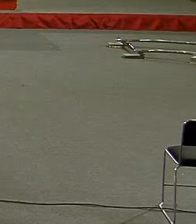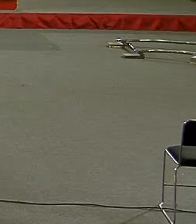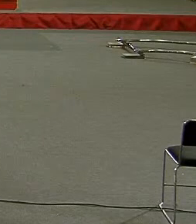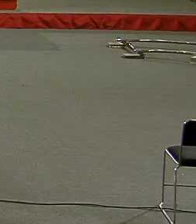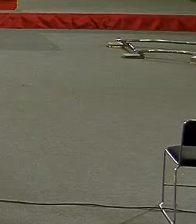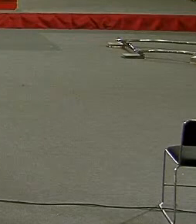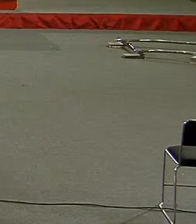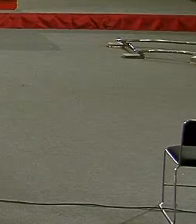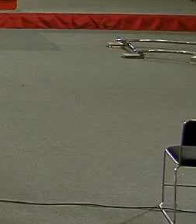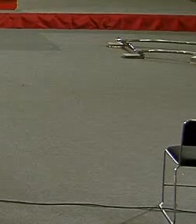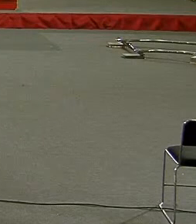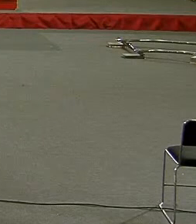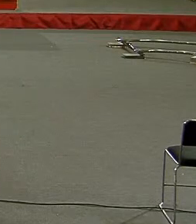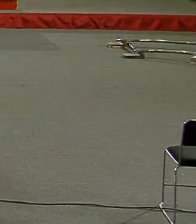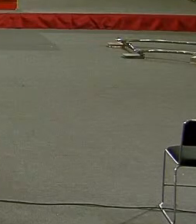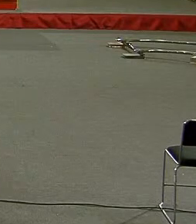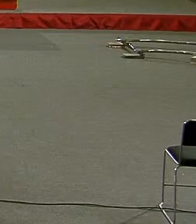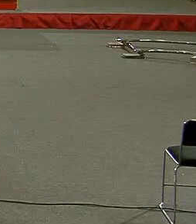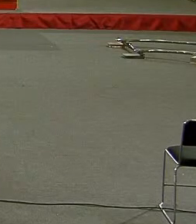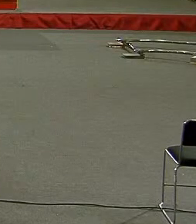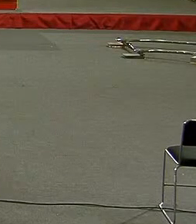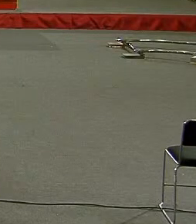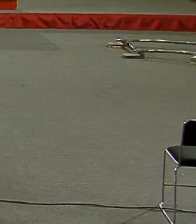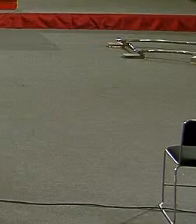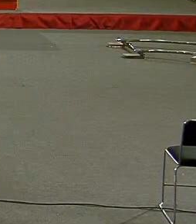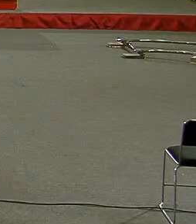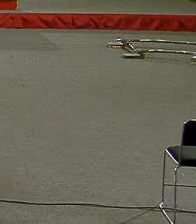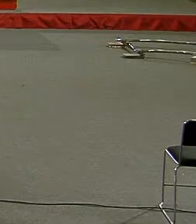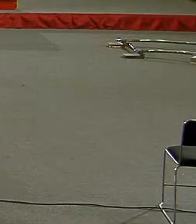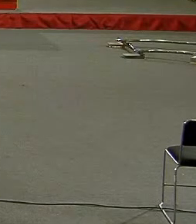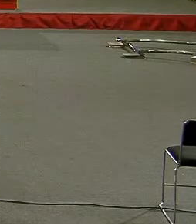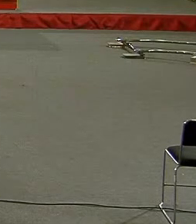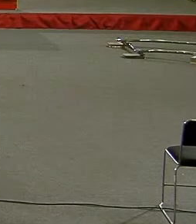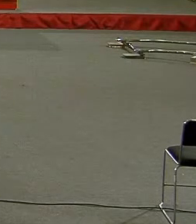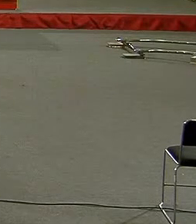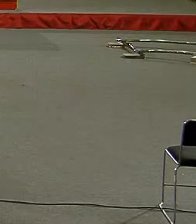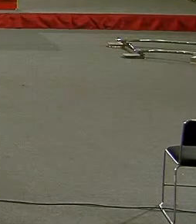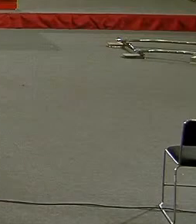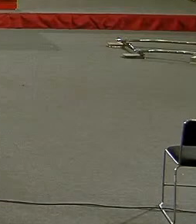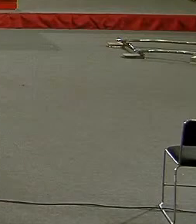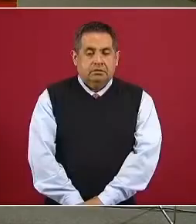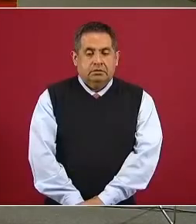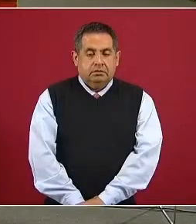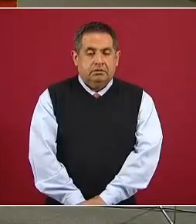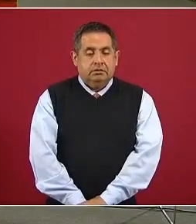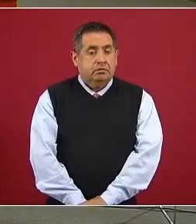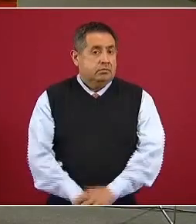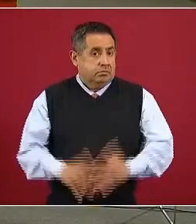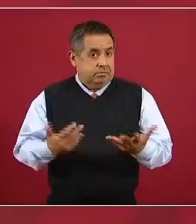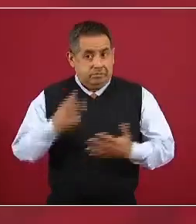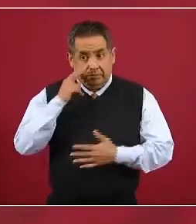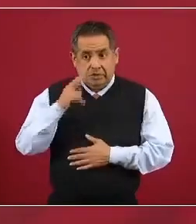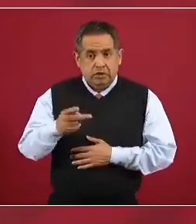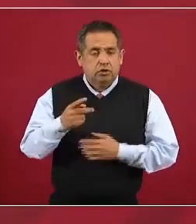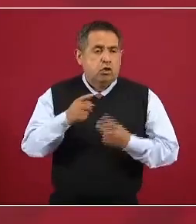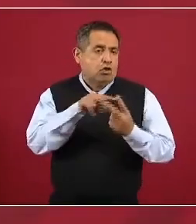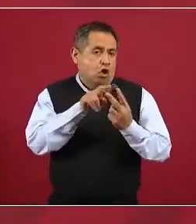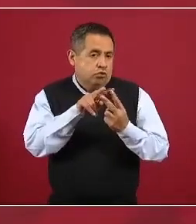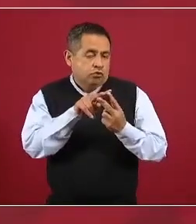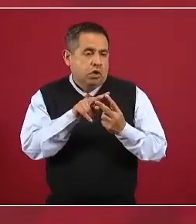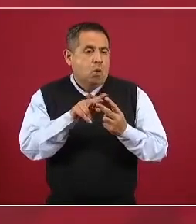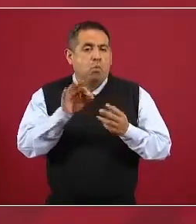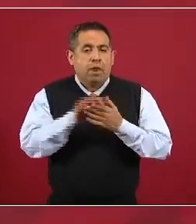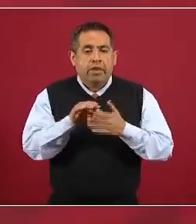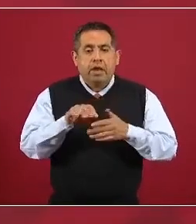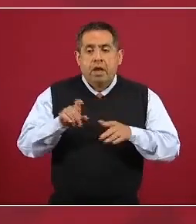Entonces, como ven, para esta modalidad tenemos una forma de pago que es por la línea de captura y se